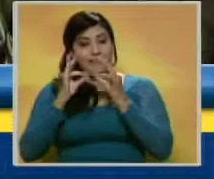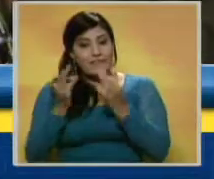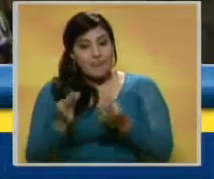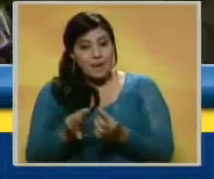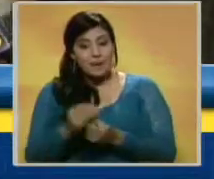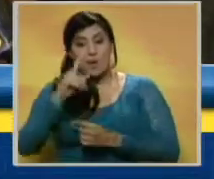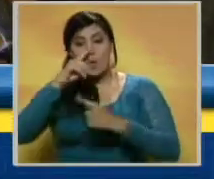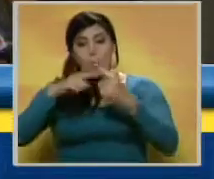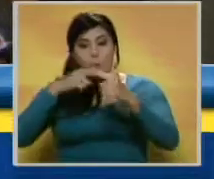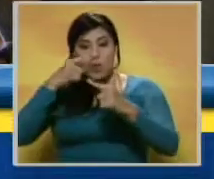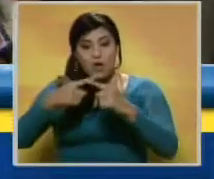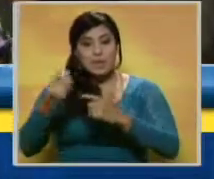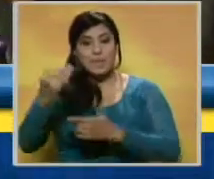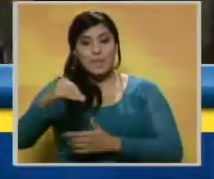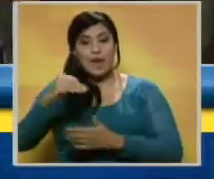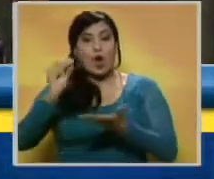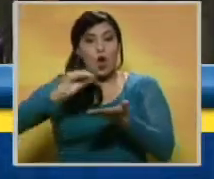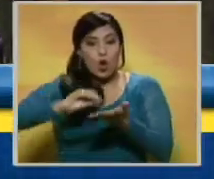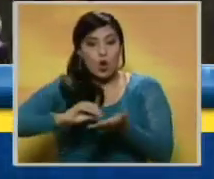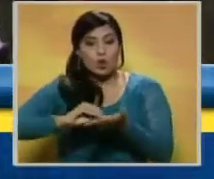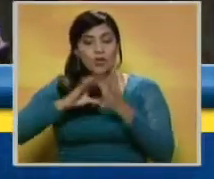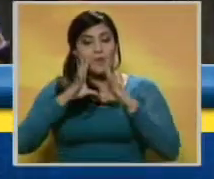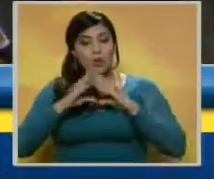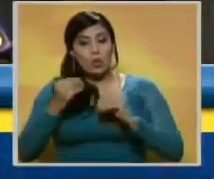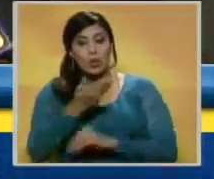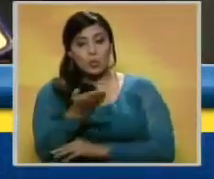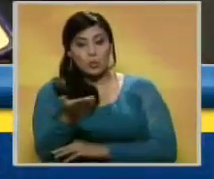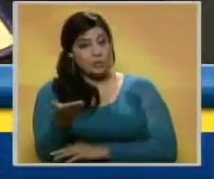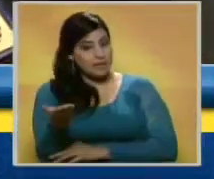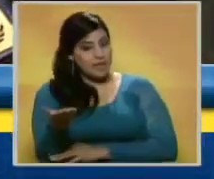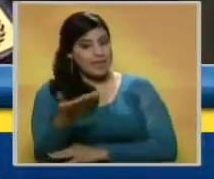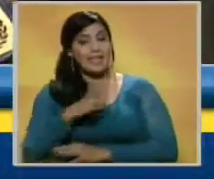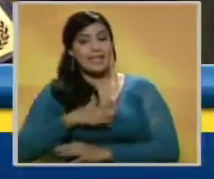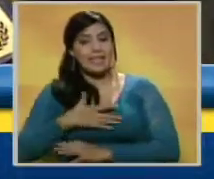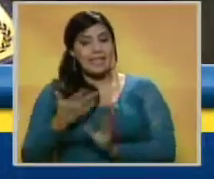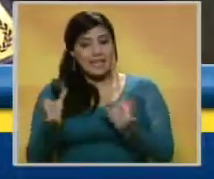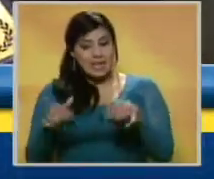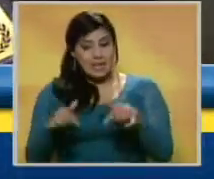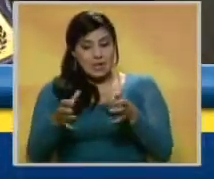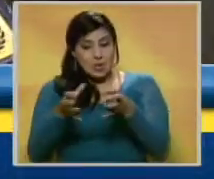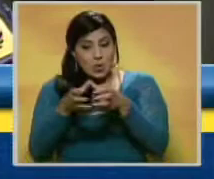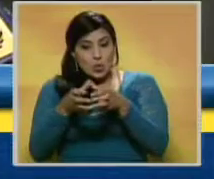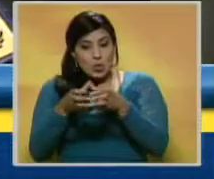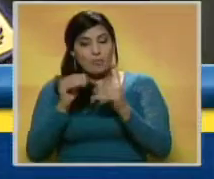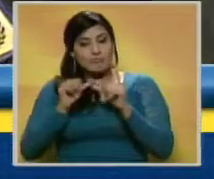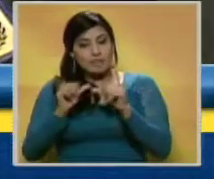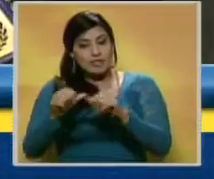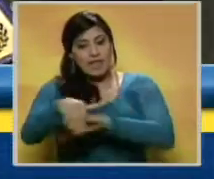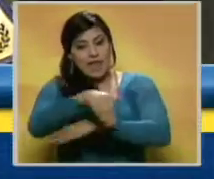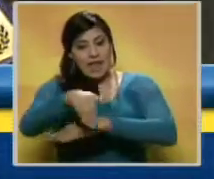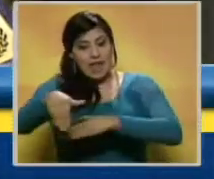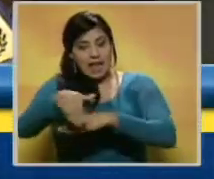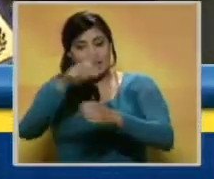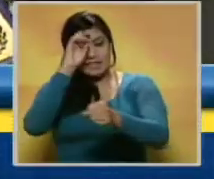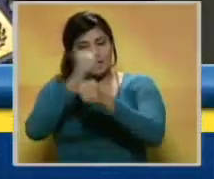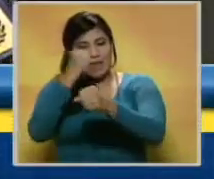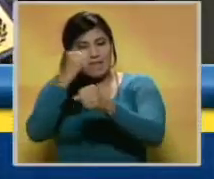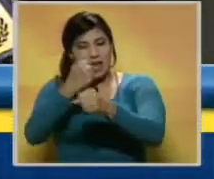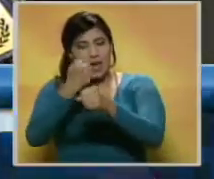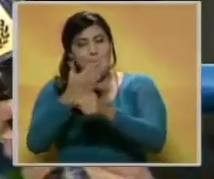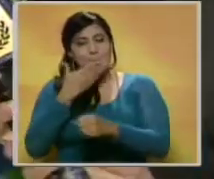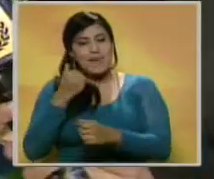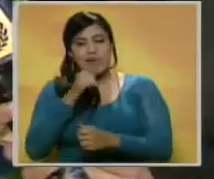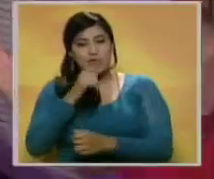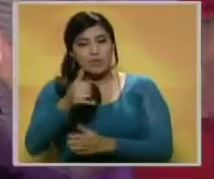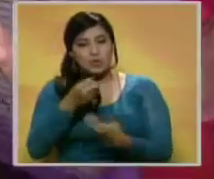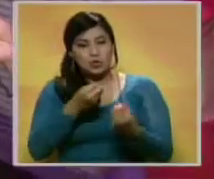familia, un año más ratificándoles a todos ustedes que aquí está este equipo, que continúe en la calle para trabajar y para llevarles la mejor